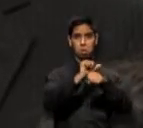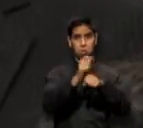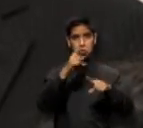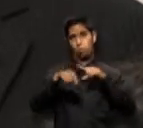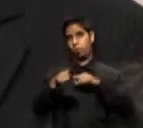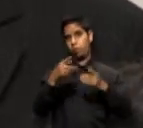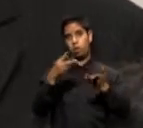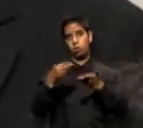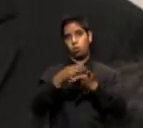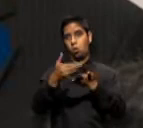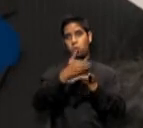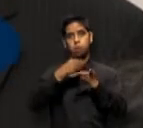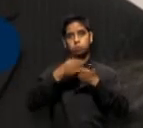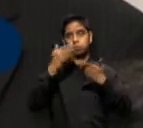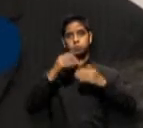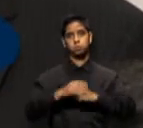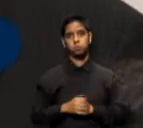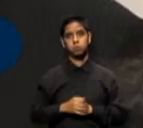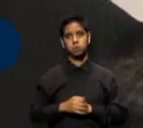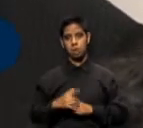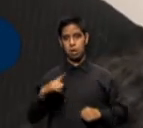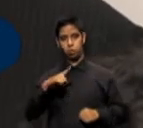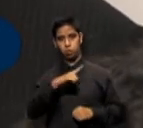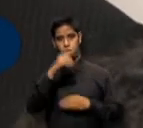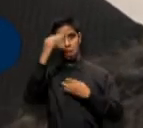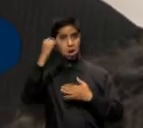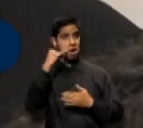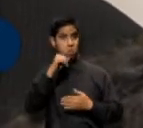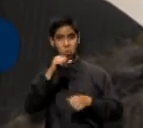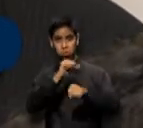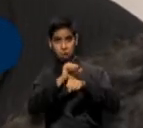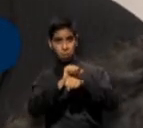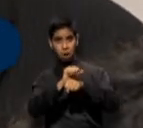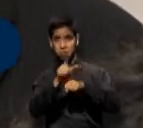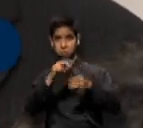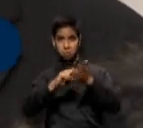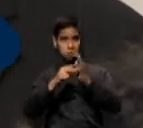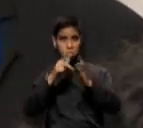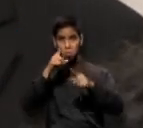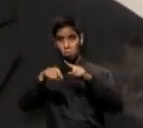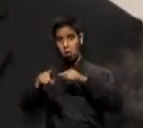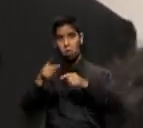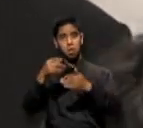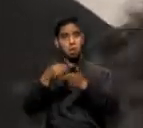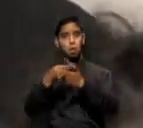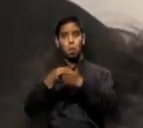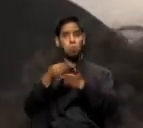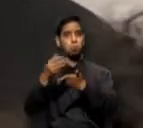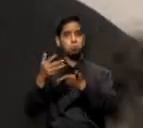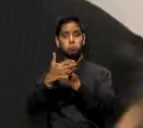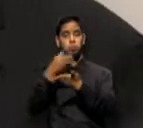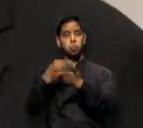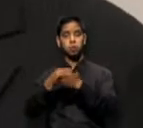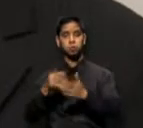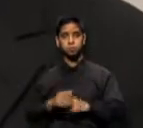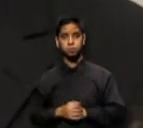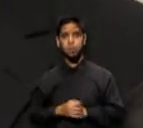es, si no trabajan, no cobran, como le ocurre a los maestros en el sistema público. O sea,